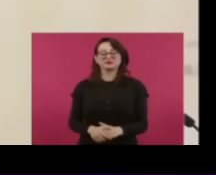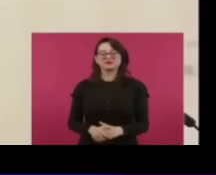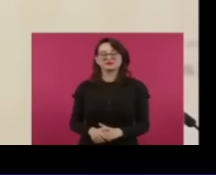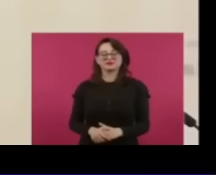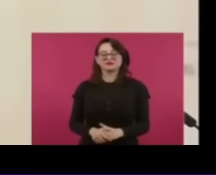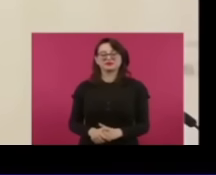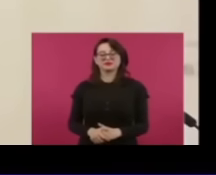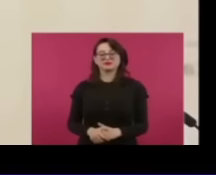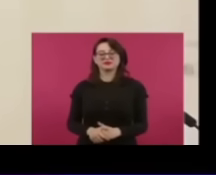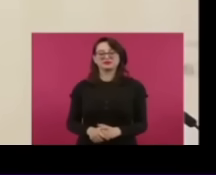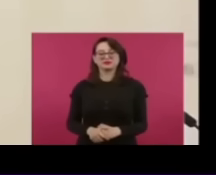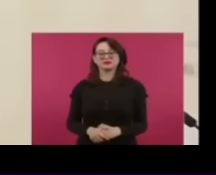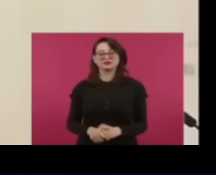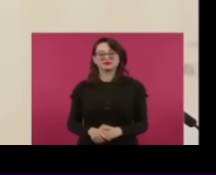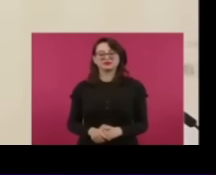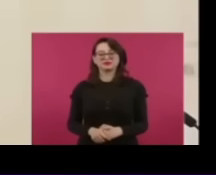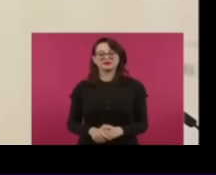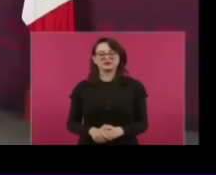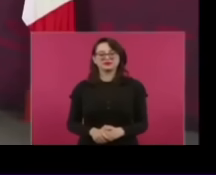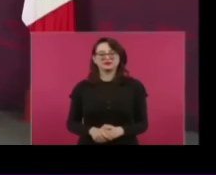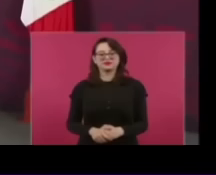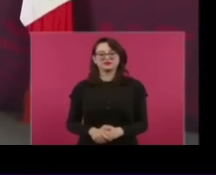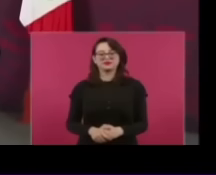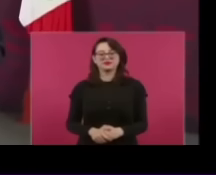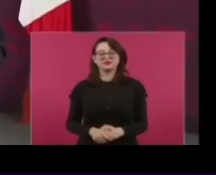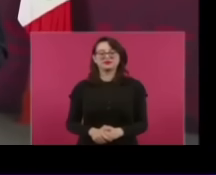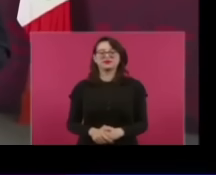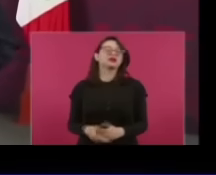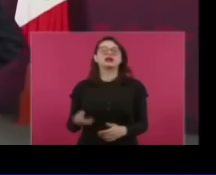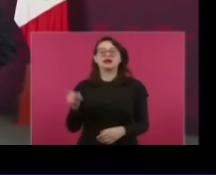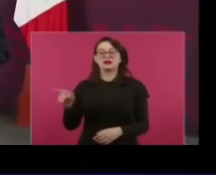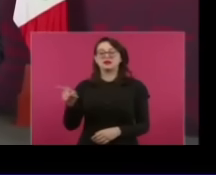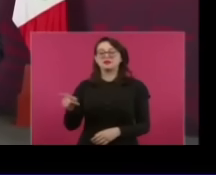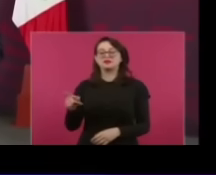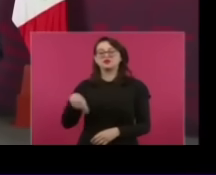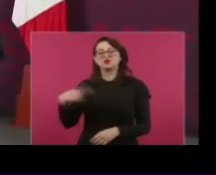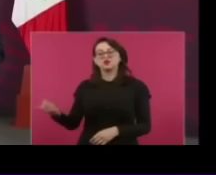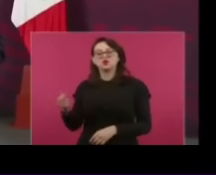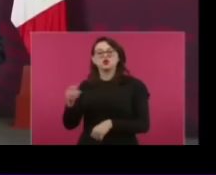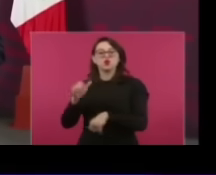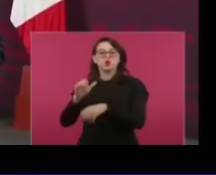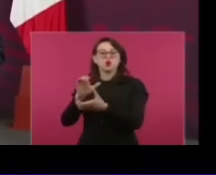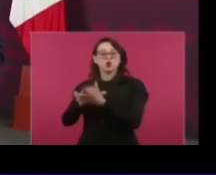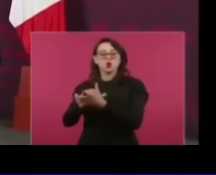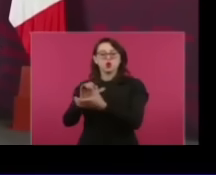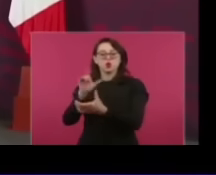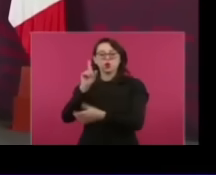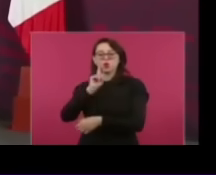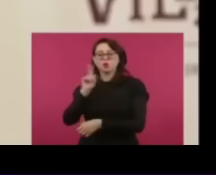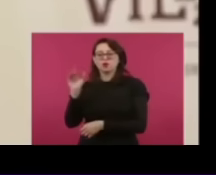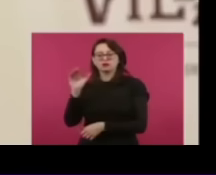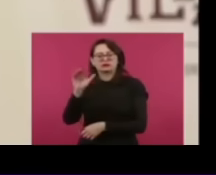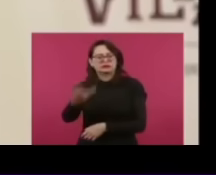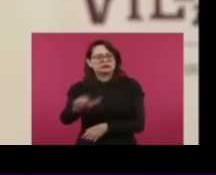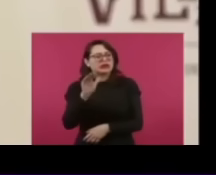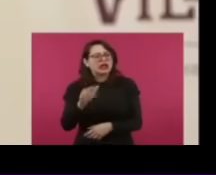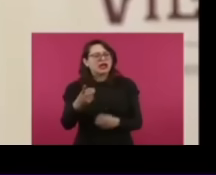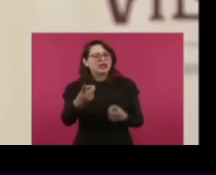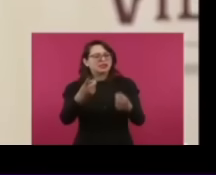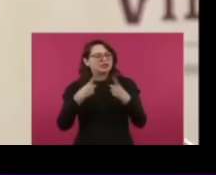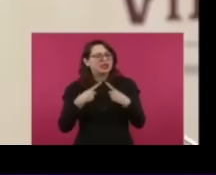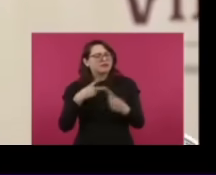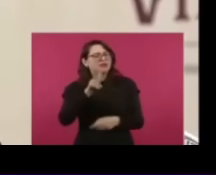oposición, políticos, empezaron una campaña en la que decía que el presidente de la República había